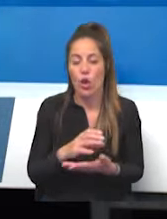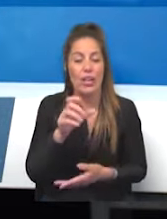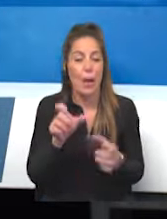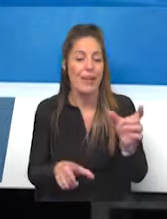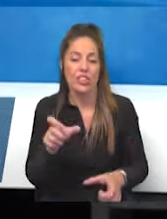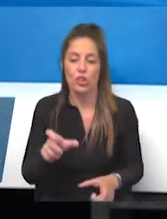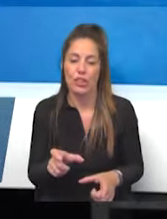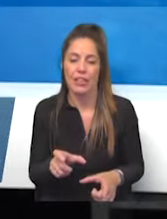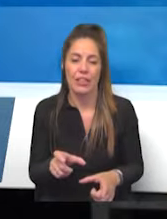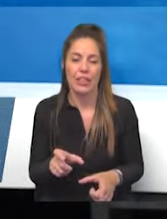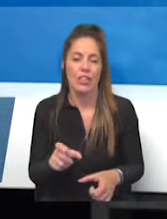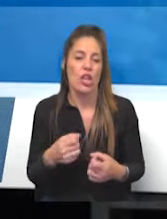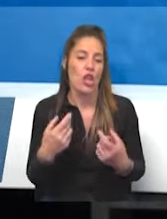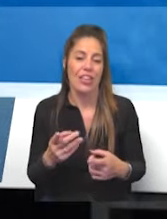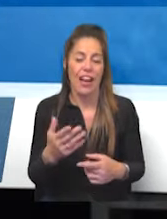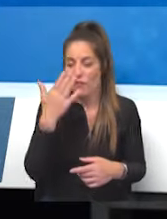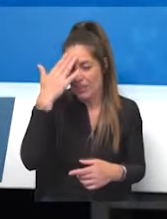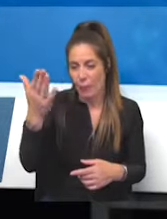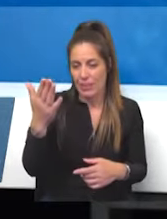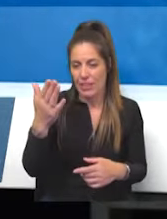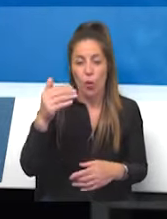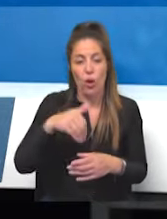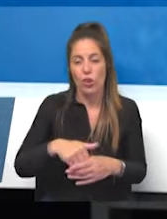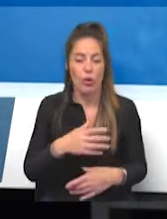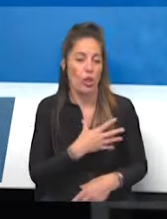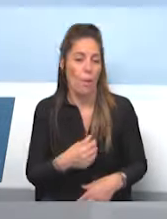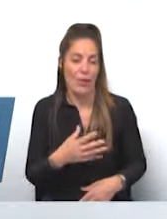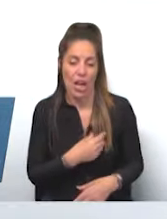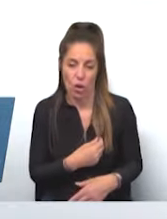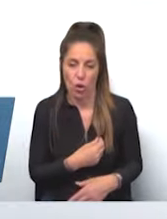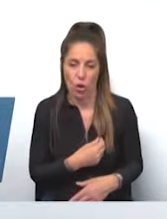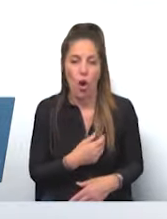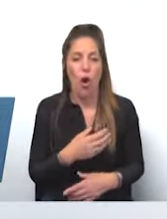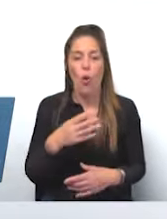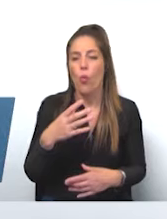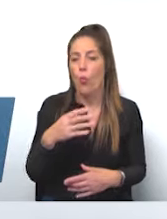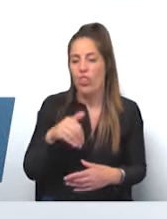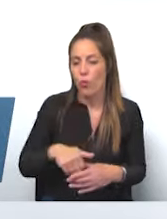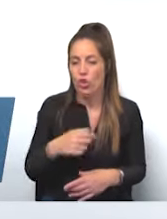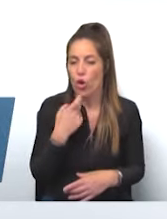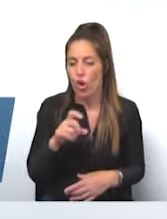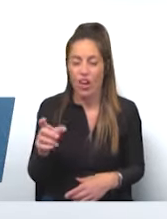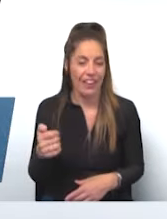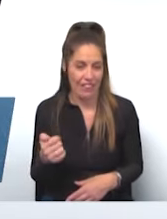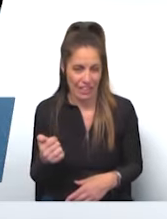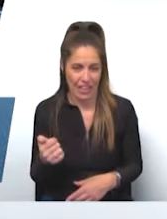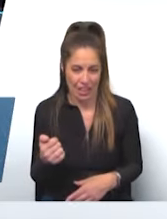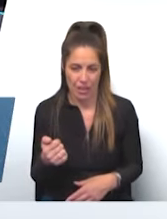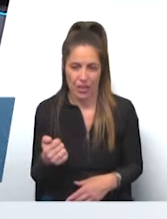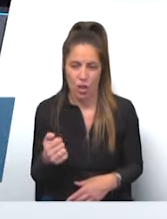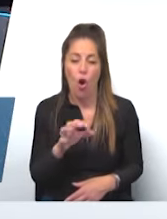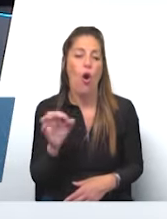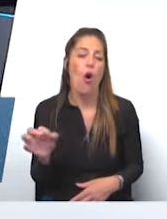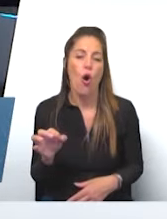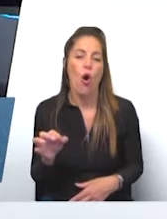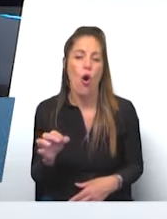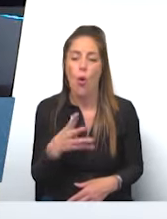ciudadano no deja de ser frenteamplista cuando vota un blanco o cuando vota un Colorado en Rivera o